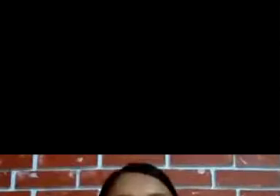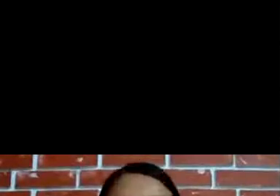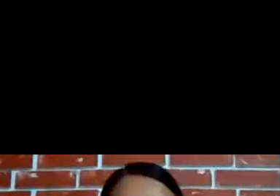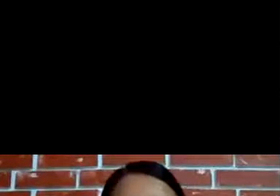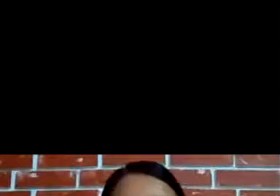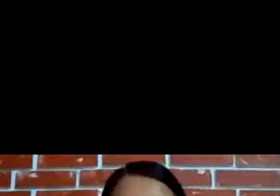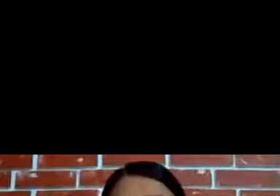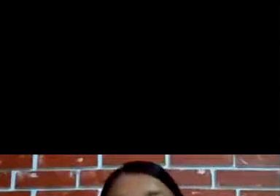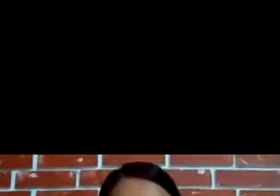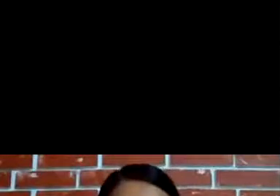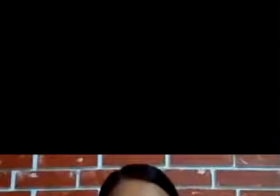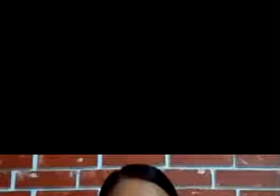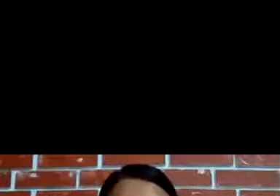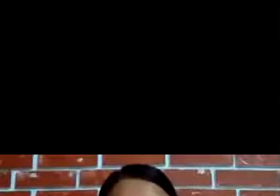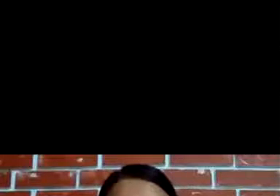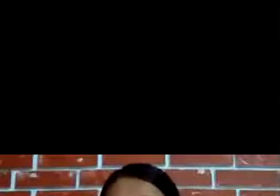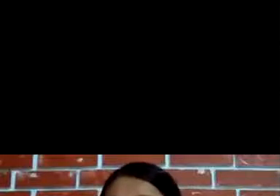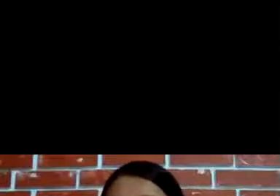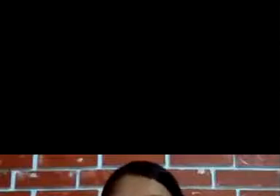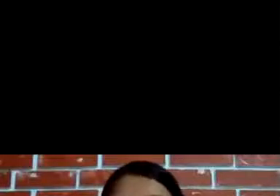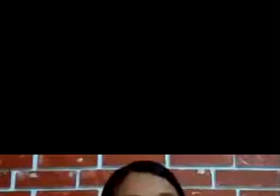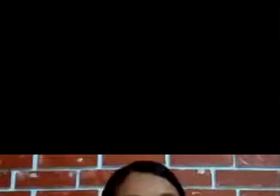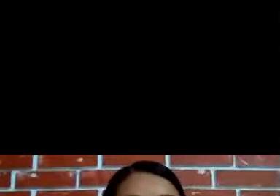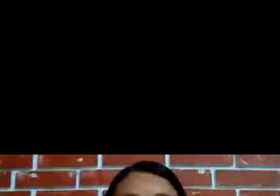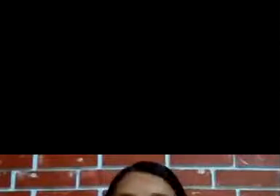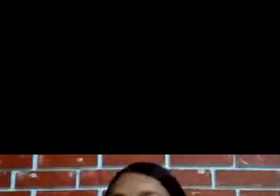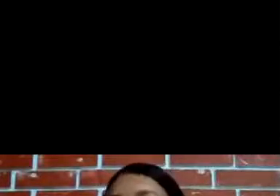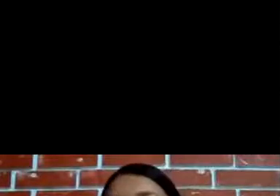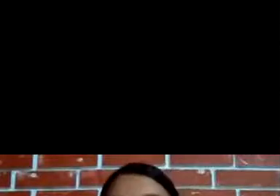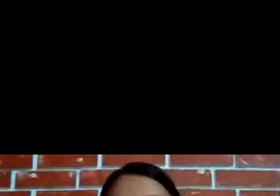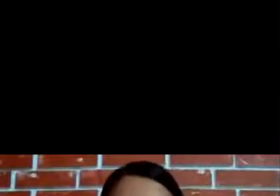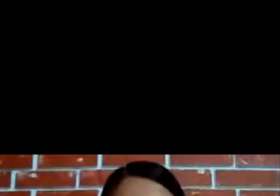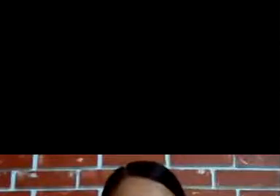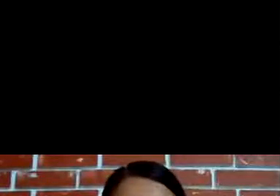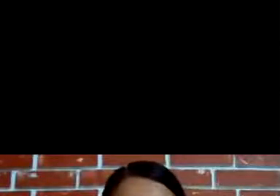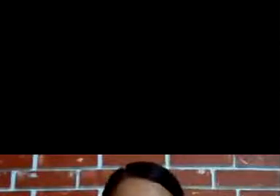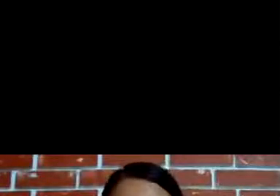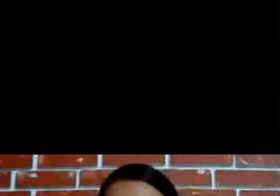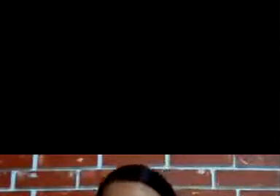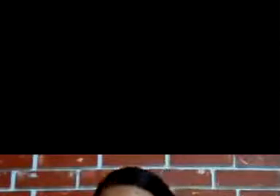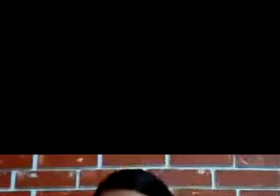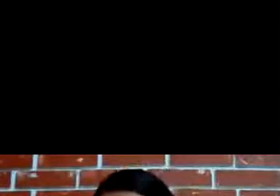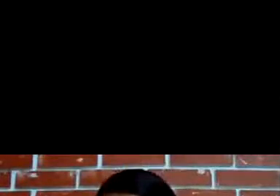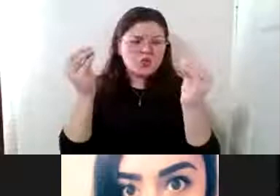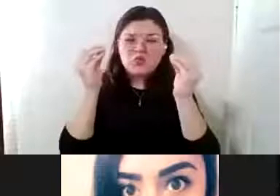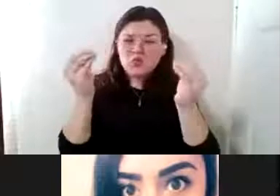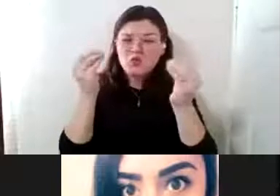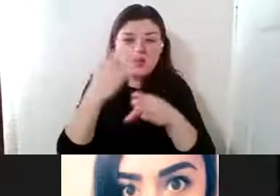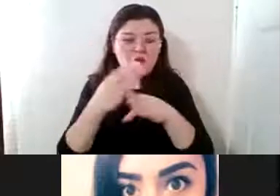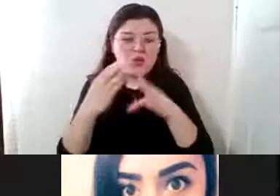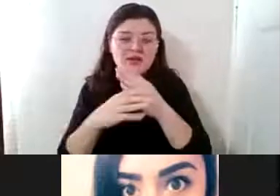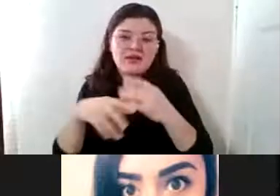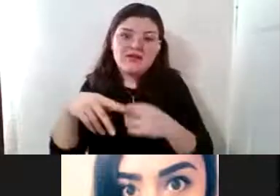mejor amiga es Lucía. Con Lucía puede jugar un millón de cosas. Lástima que tenga tan